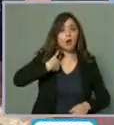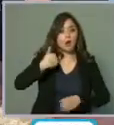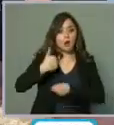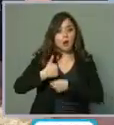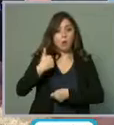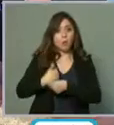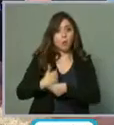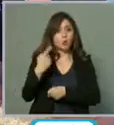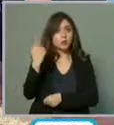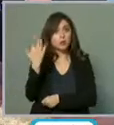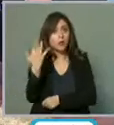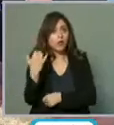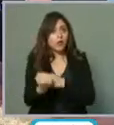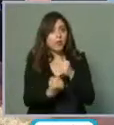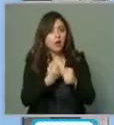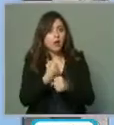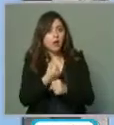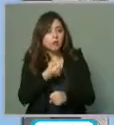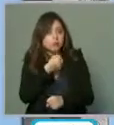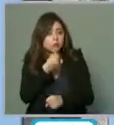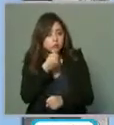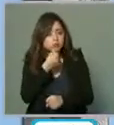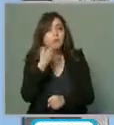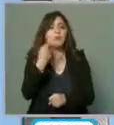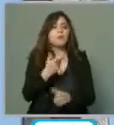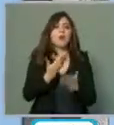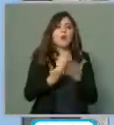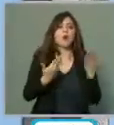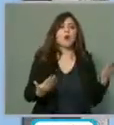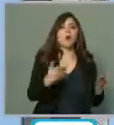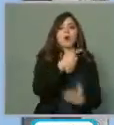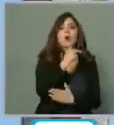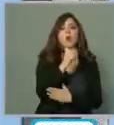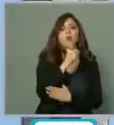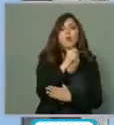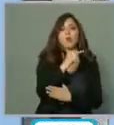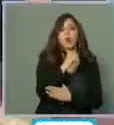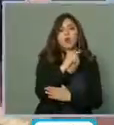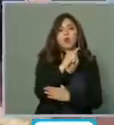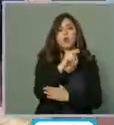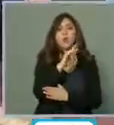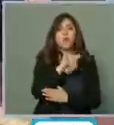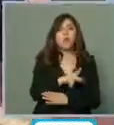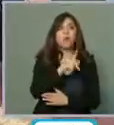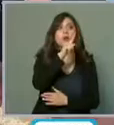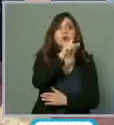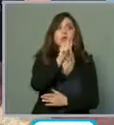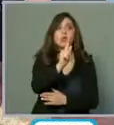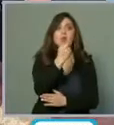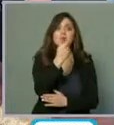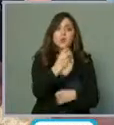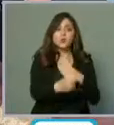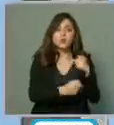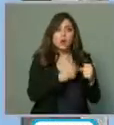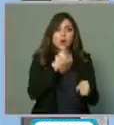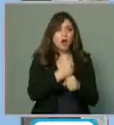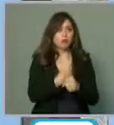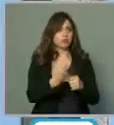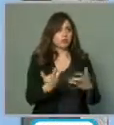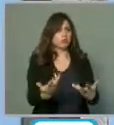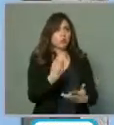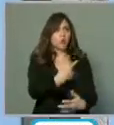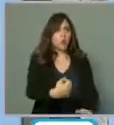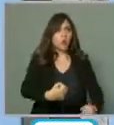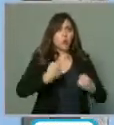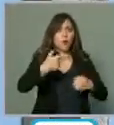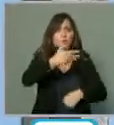abuelito y era un viejito, Sí. ¿no? Hoy tú puedes ver a un Donald Trump que me cae re gordo, Ajá. pero tiene 72 años, este hombre es el más poderoso